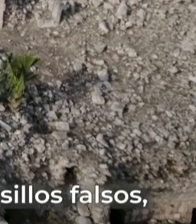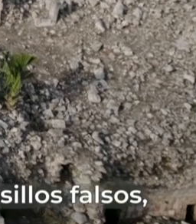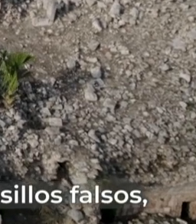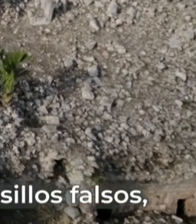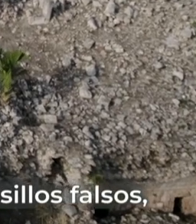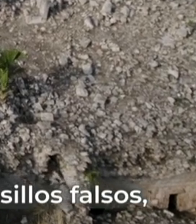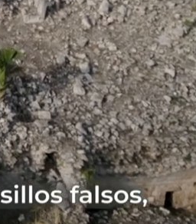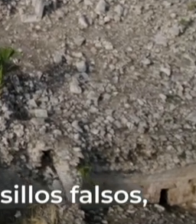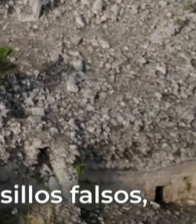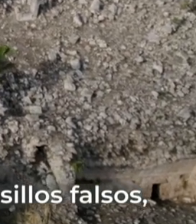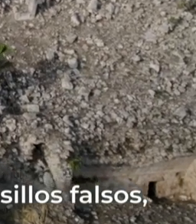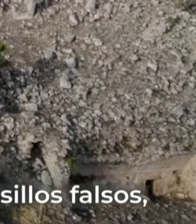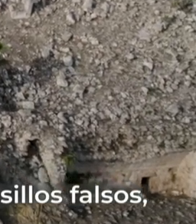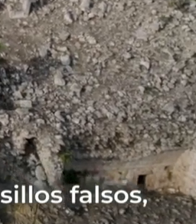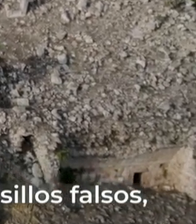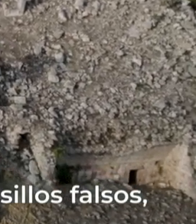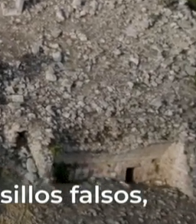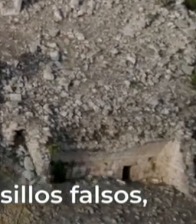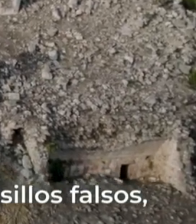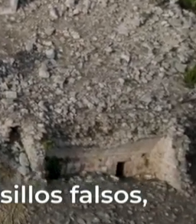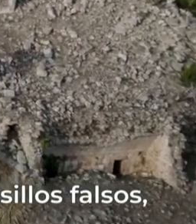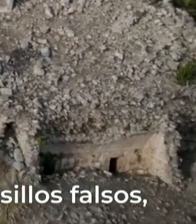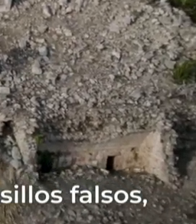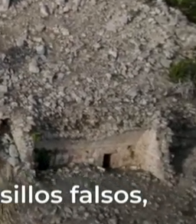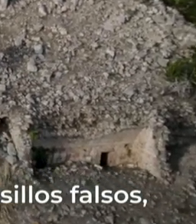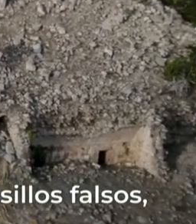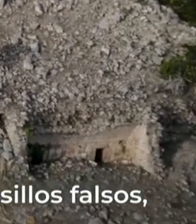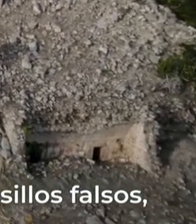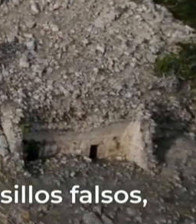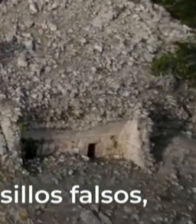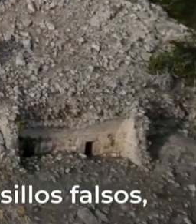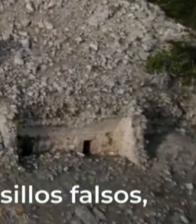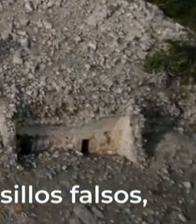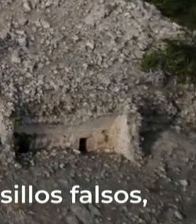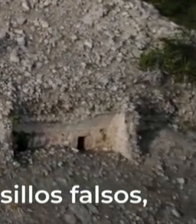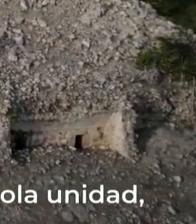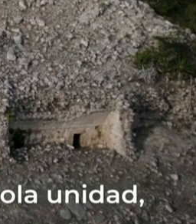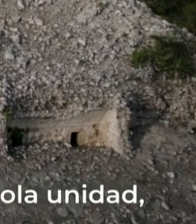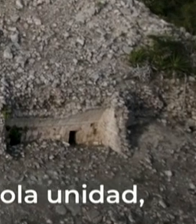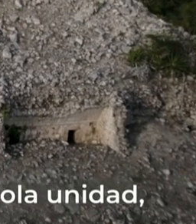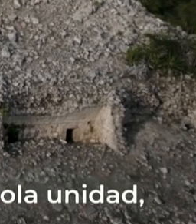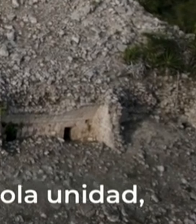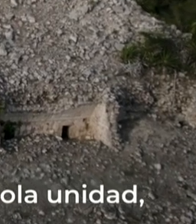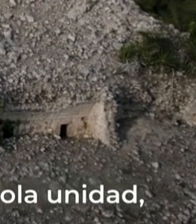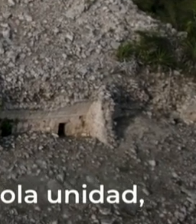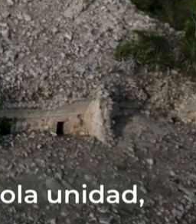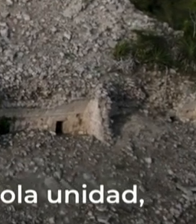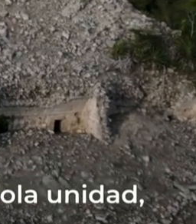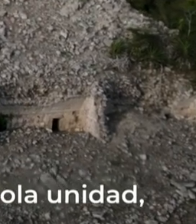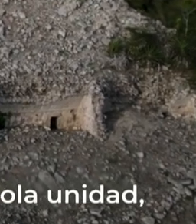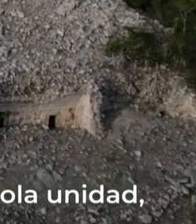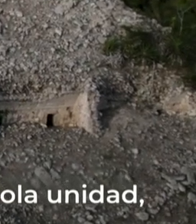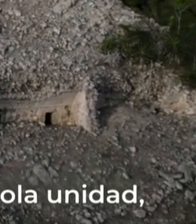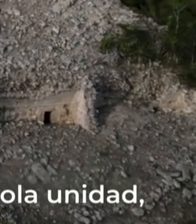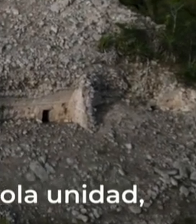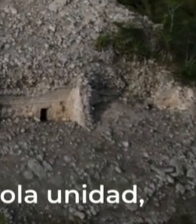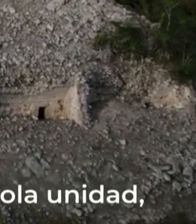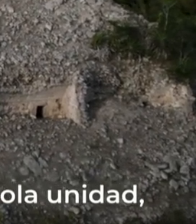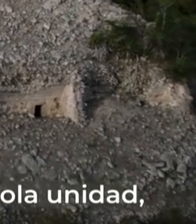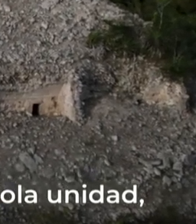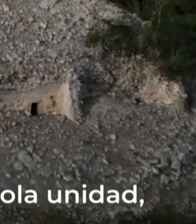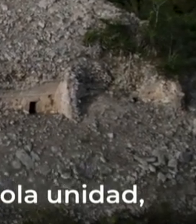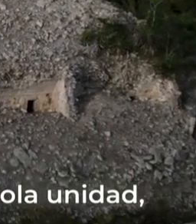El edificio cuenta con 97 cuartos y una serie de pasillos falsos que en conjunto lo hacen percibirse como